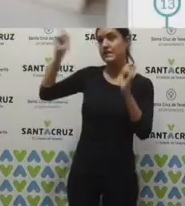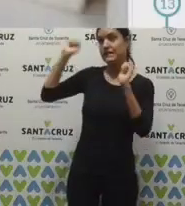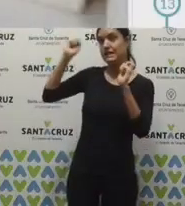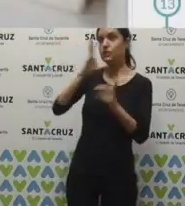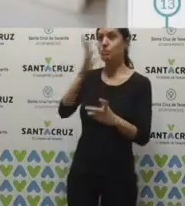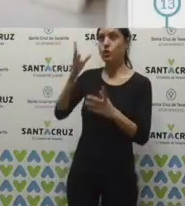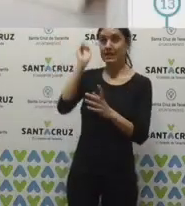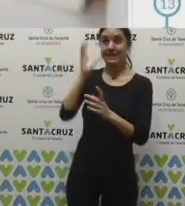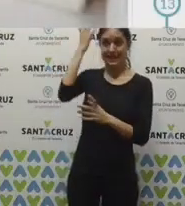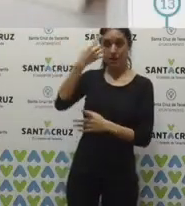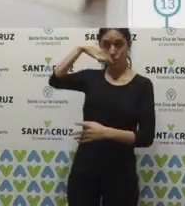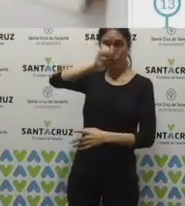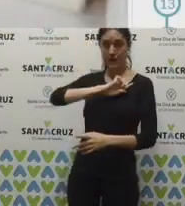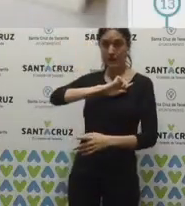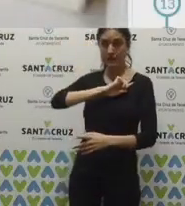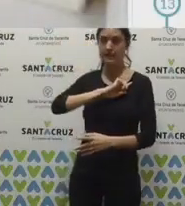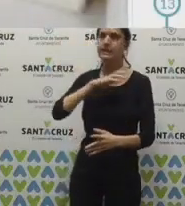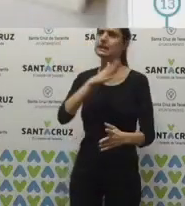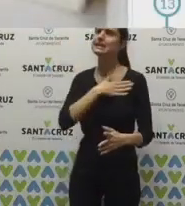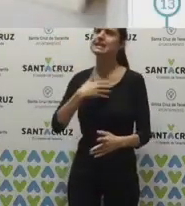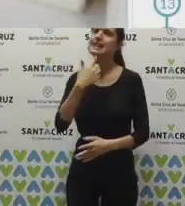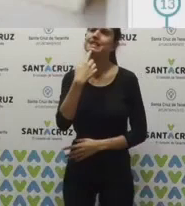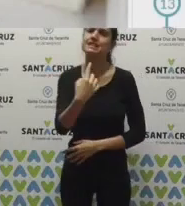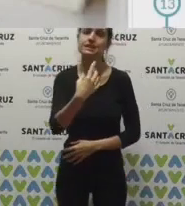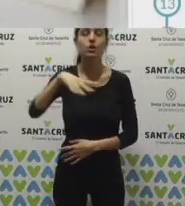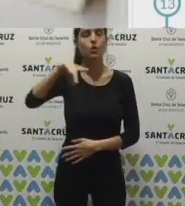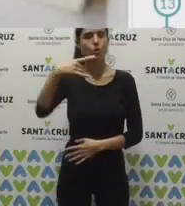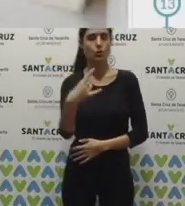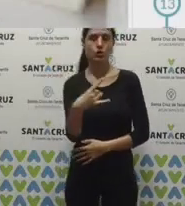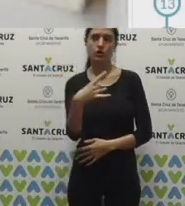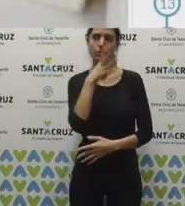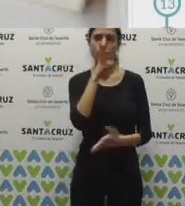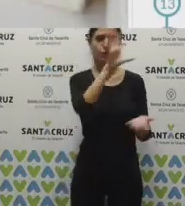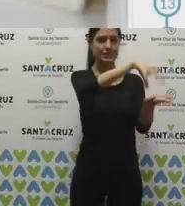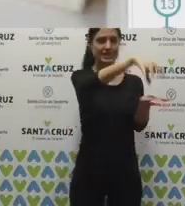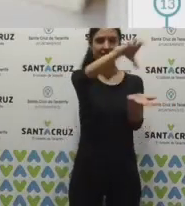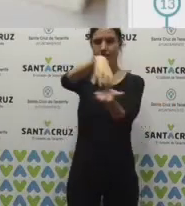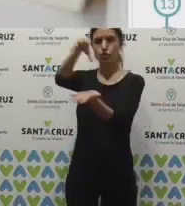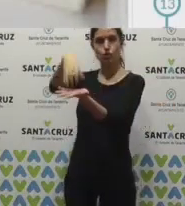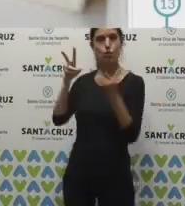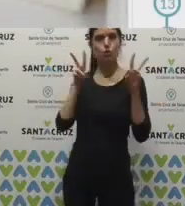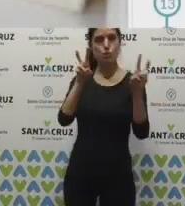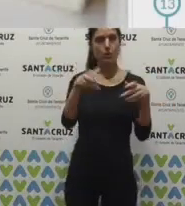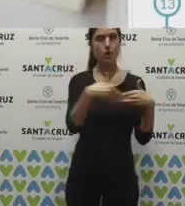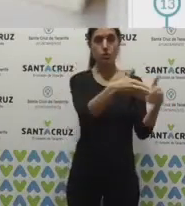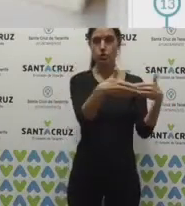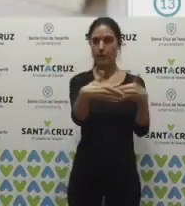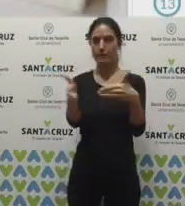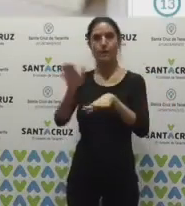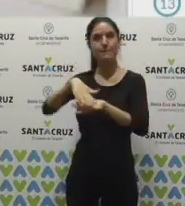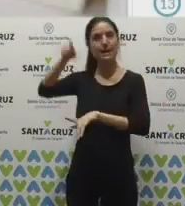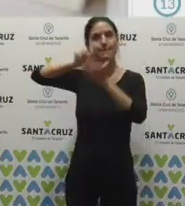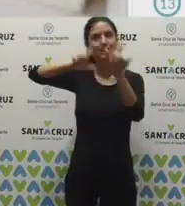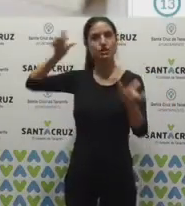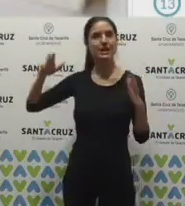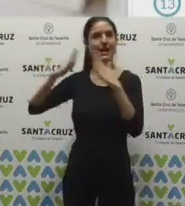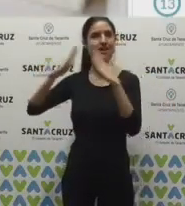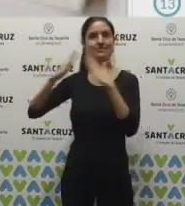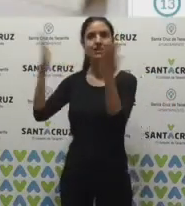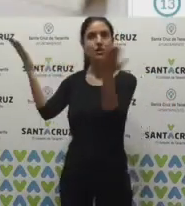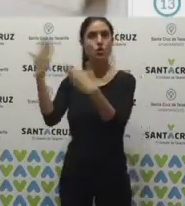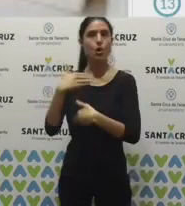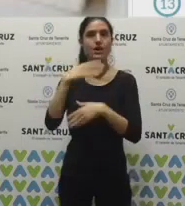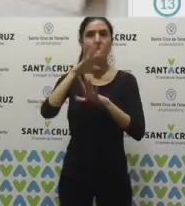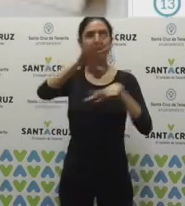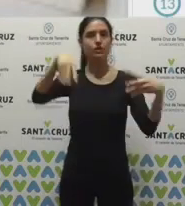se refieren no sólo a los nuevos centros que abrimos para personas sin hogar que acogen a 55